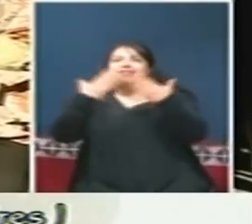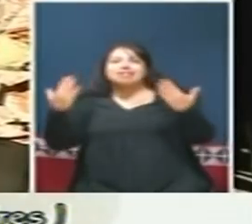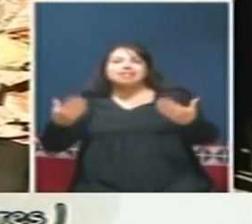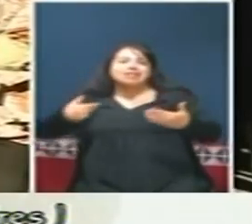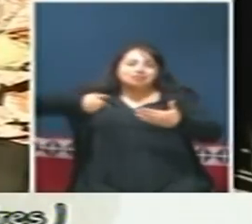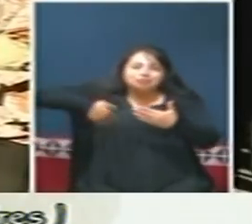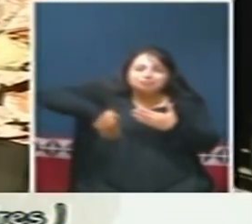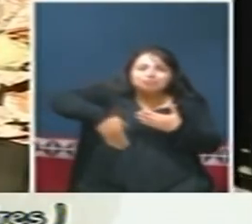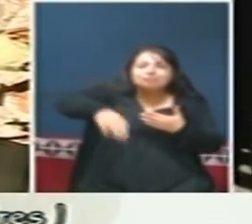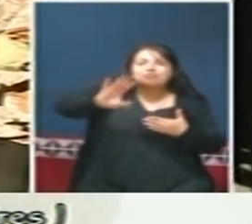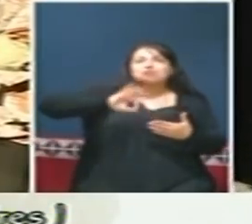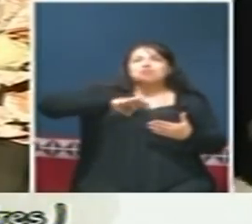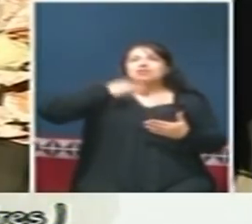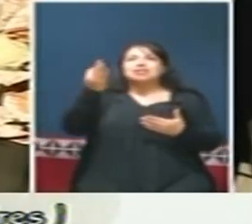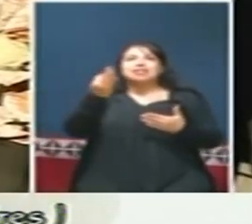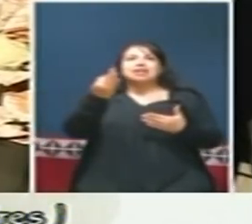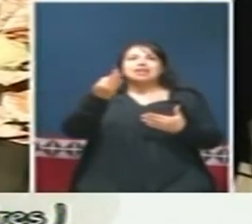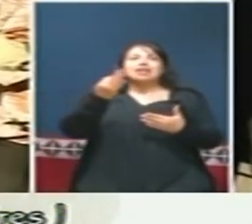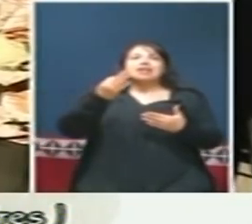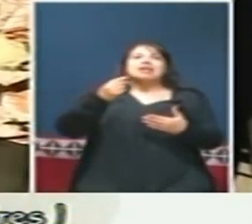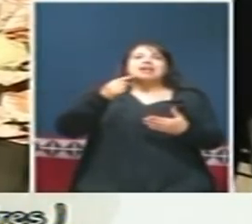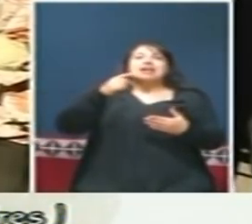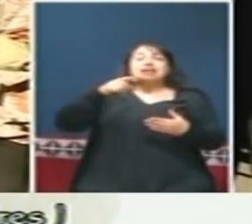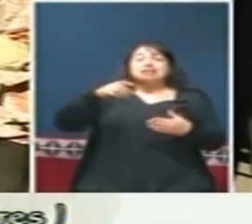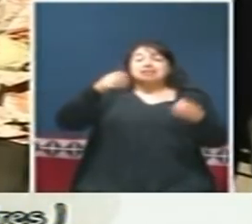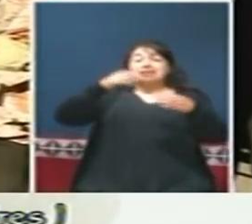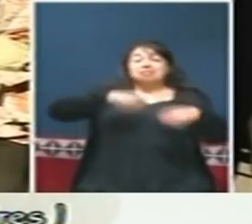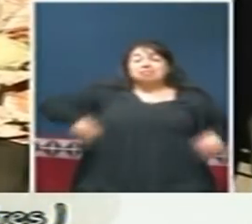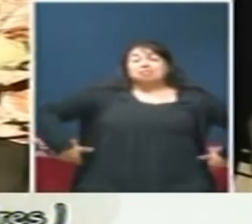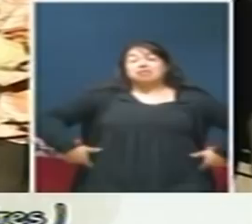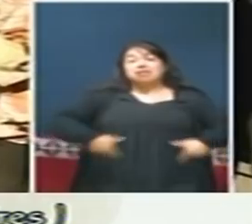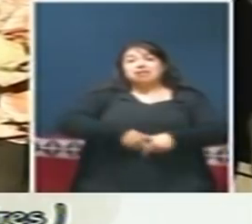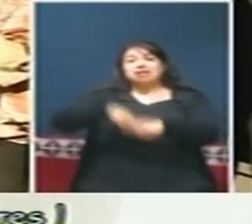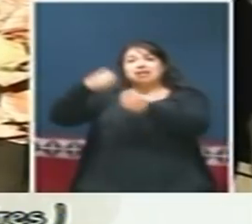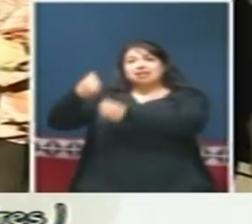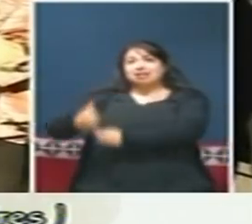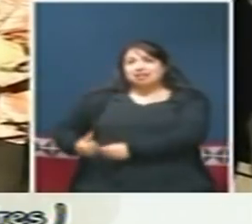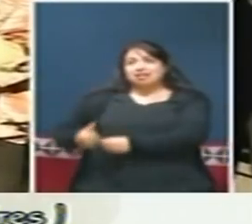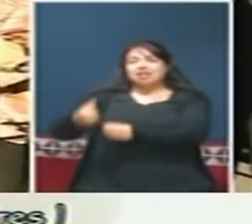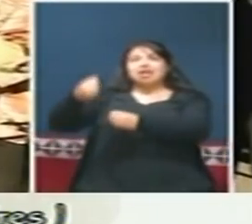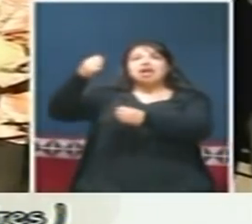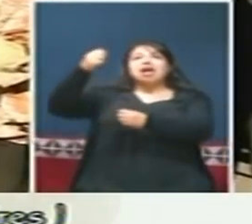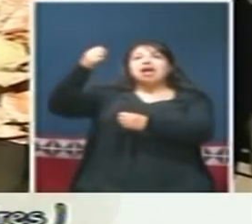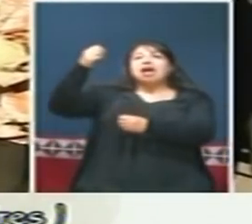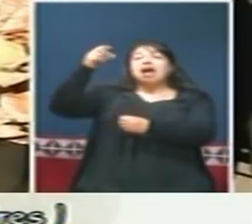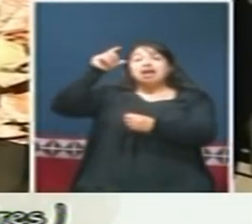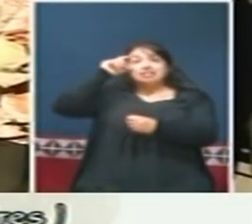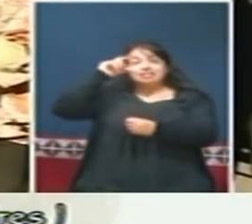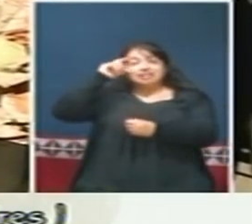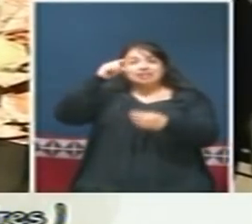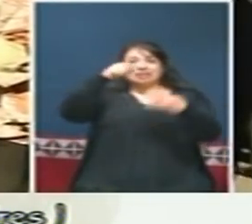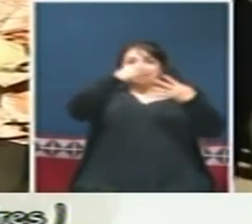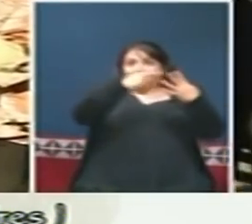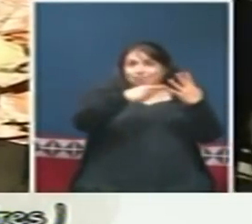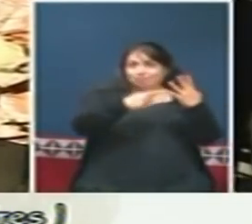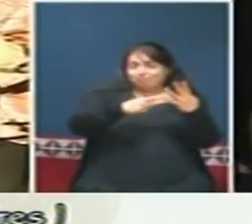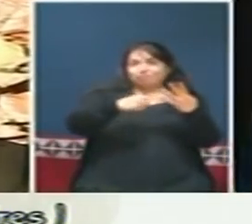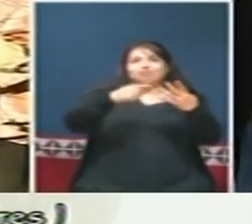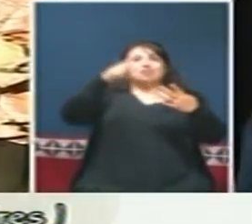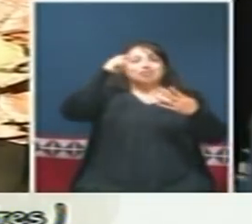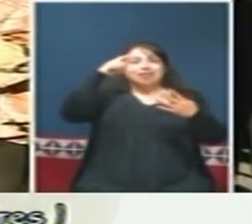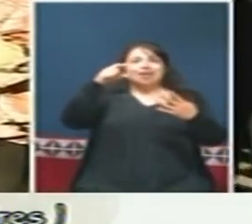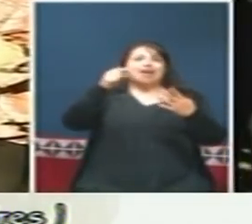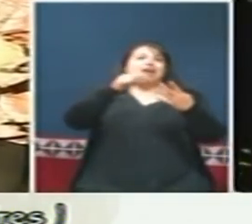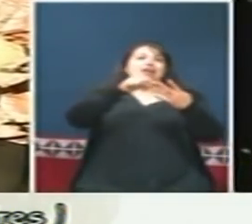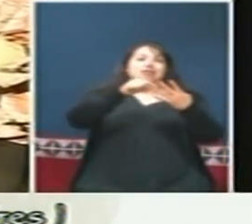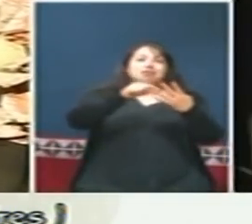a demostrar que Enrique Angelelli y sus cuatro mártires eran santos de verdad. Y bueno,